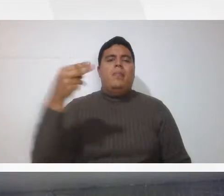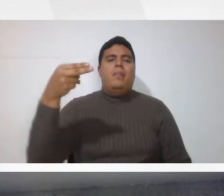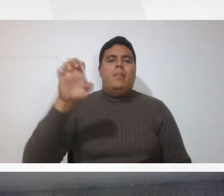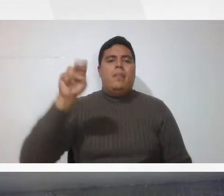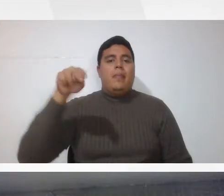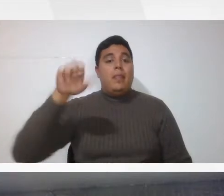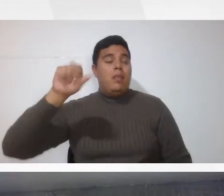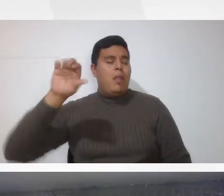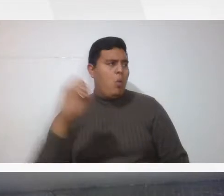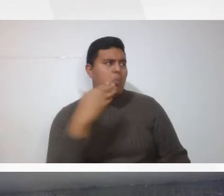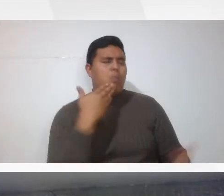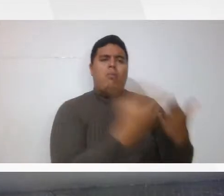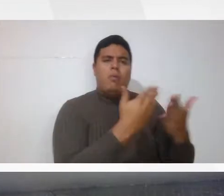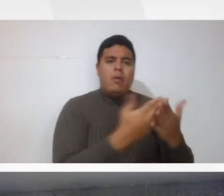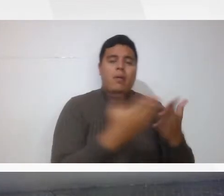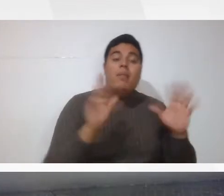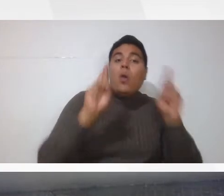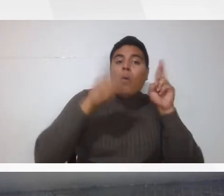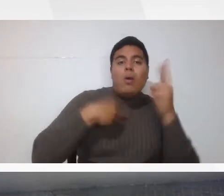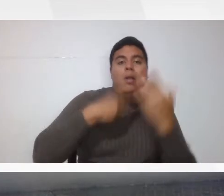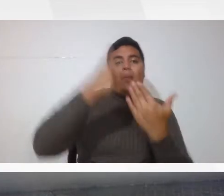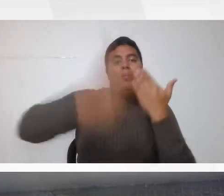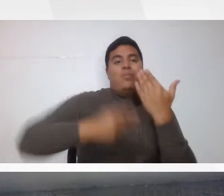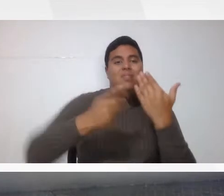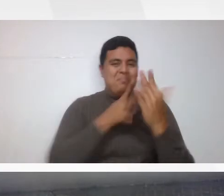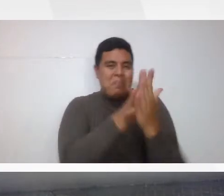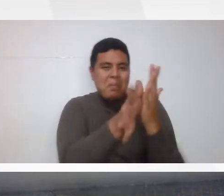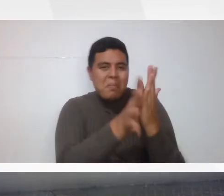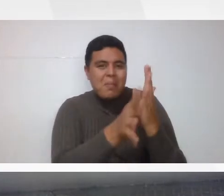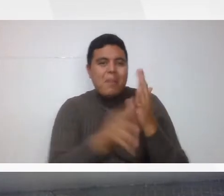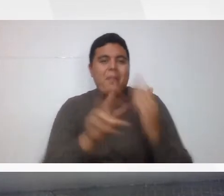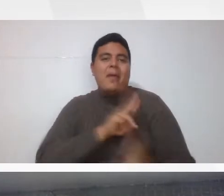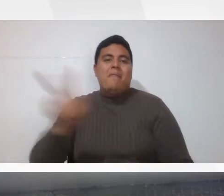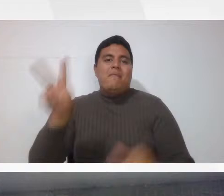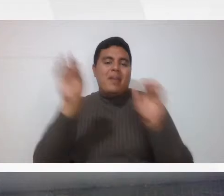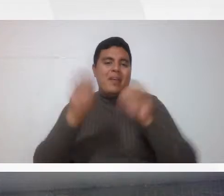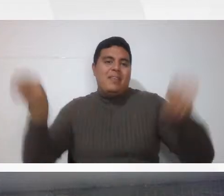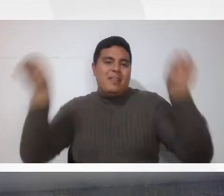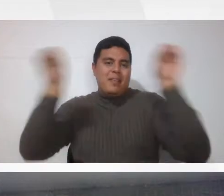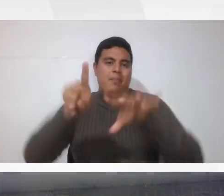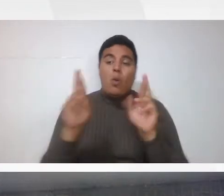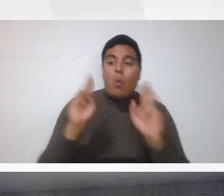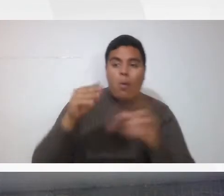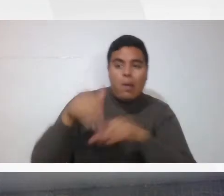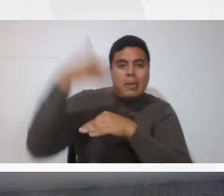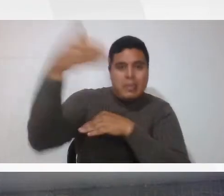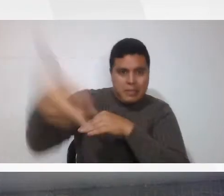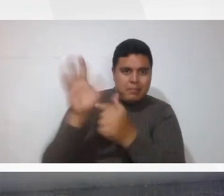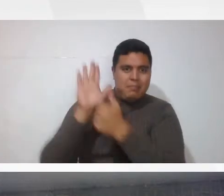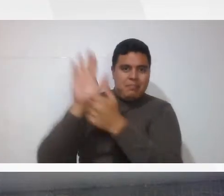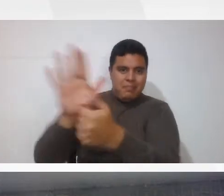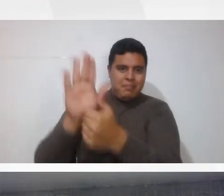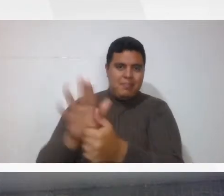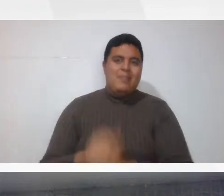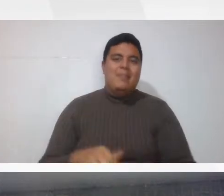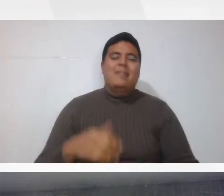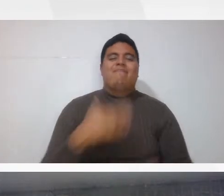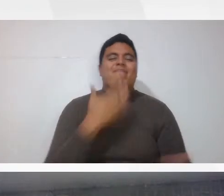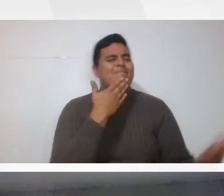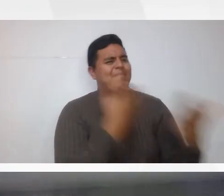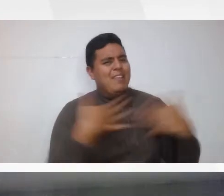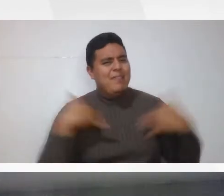referente a ese gran proyecto de Valle Mágico, Aula Valle Mágico, pues aquí podamos también compartirlo en nuestro programa. Muchísimas gracias y una feliz noche para ustedes,